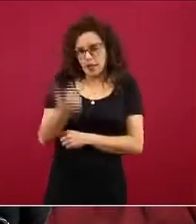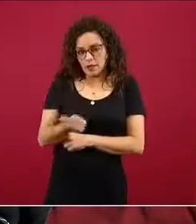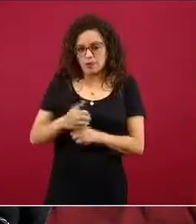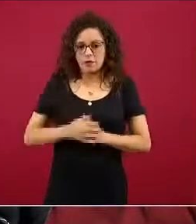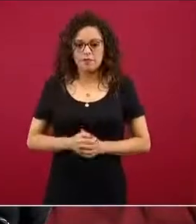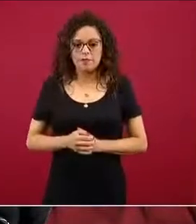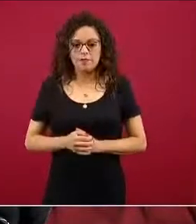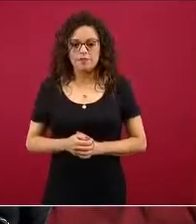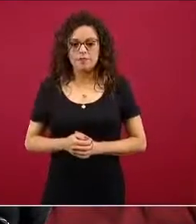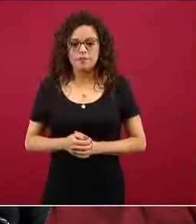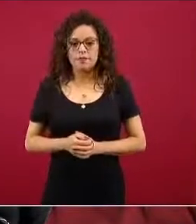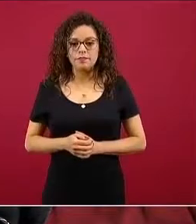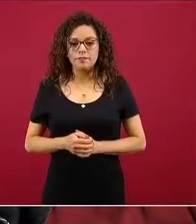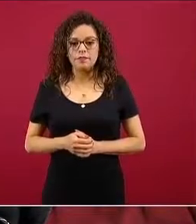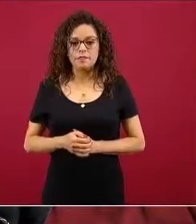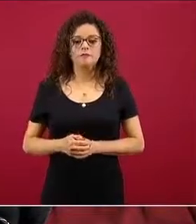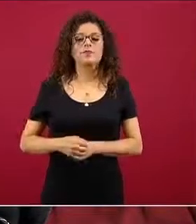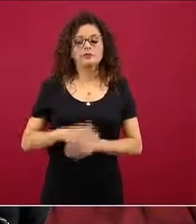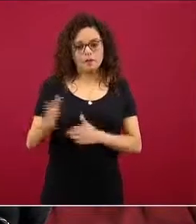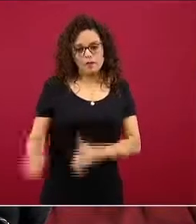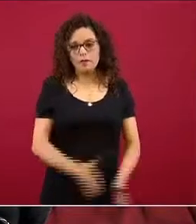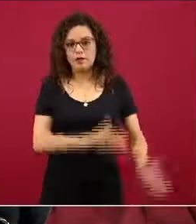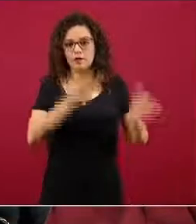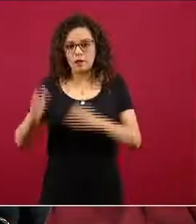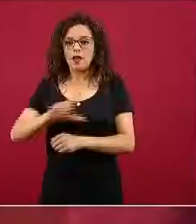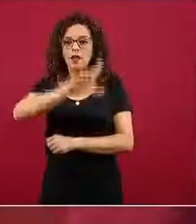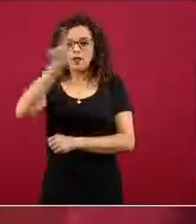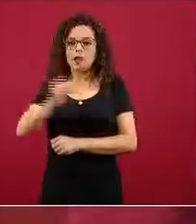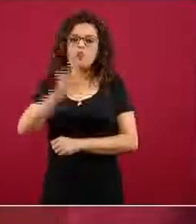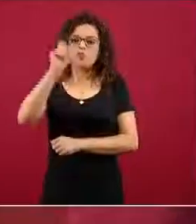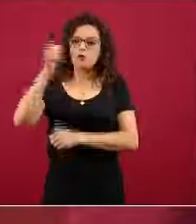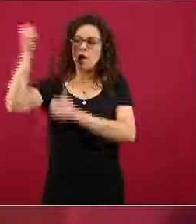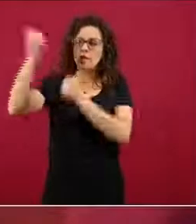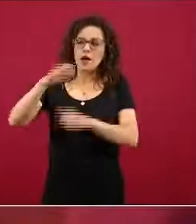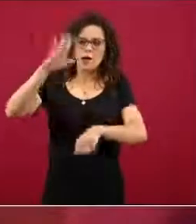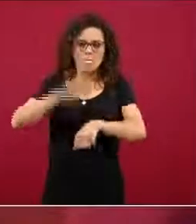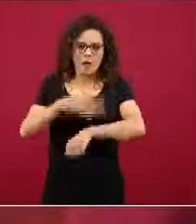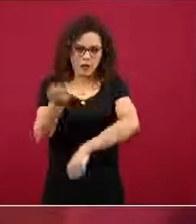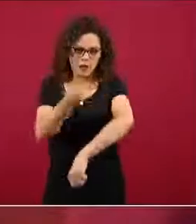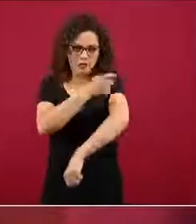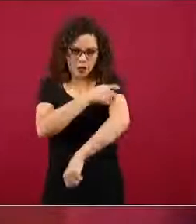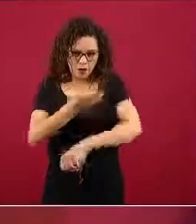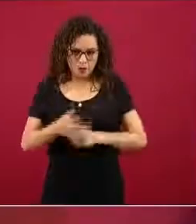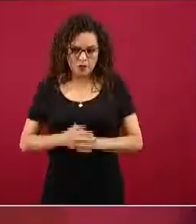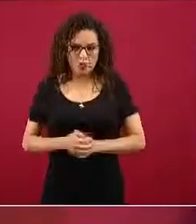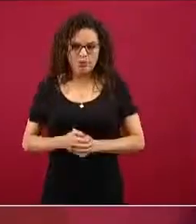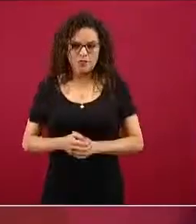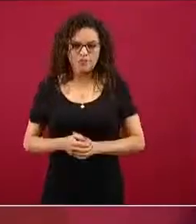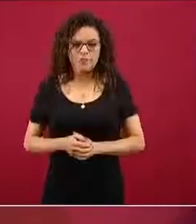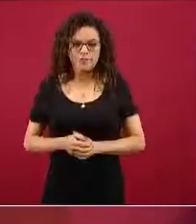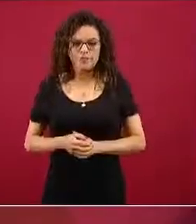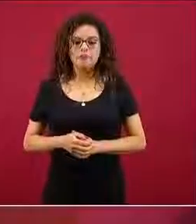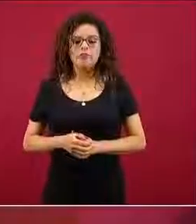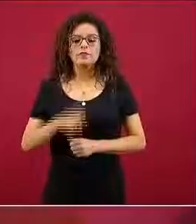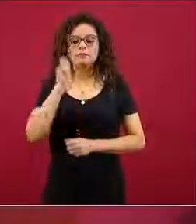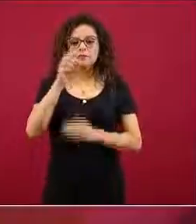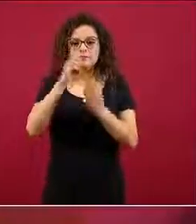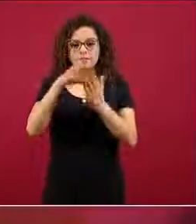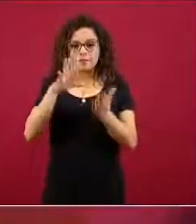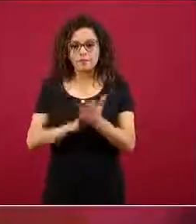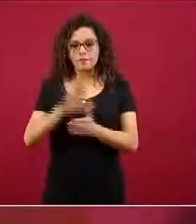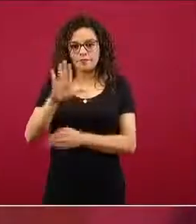los siguientes embarques que en su momento ocurran. Se registra y hay cada una de estas llamadas células de